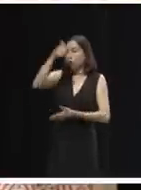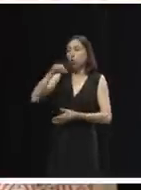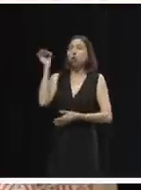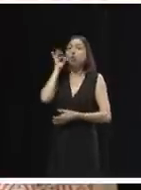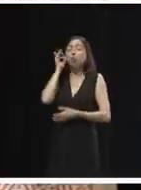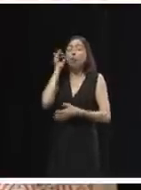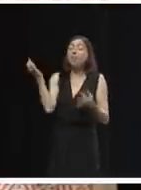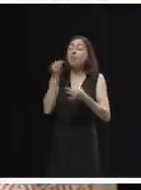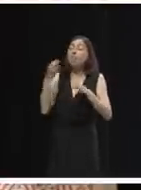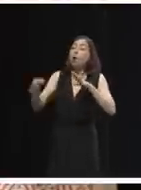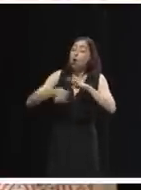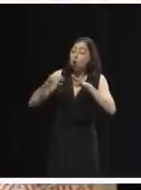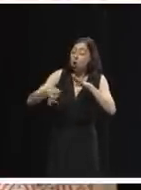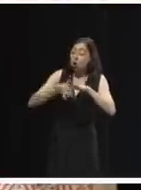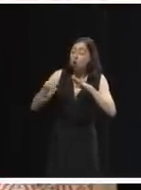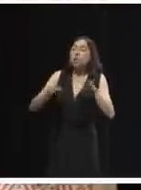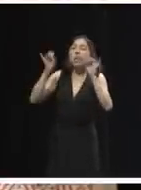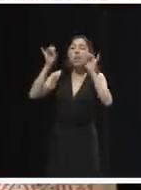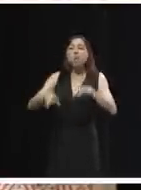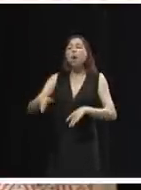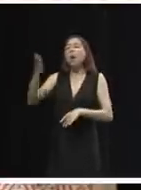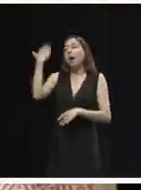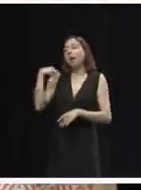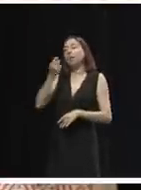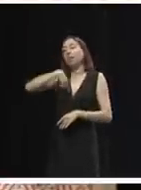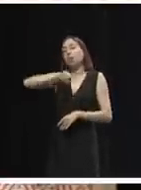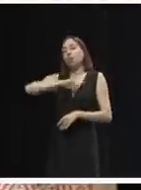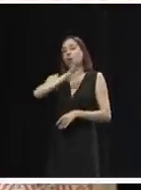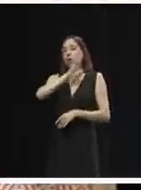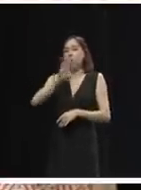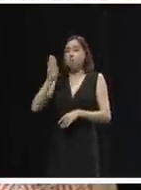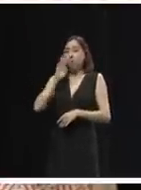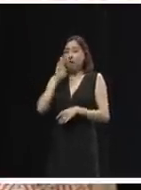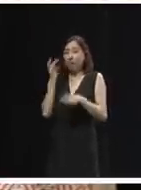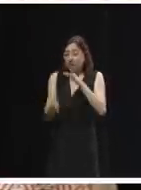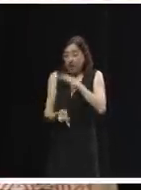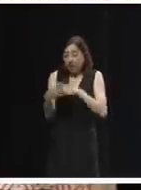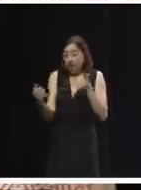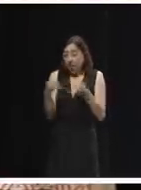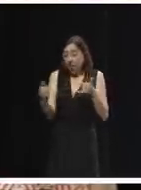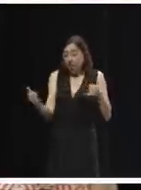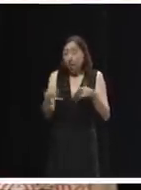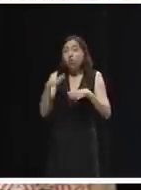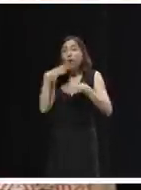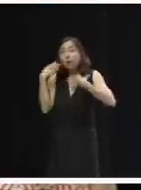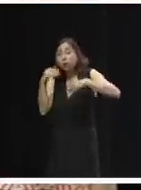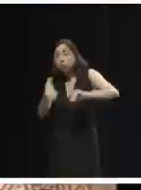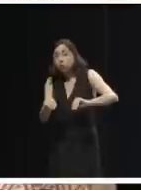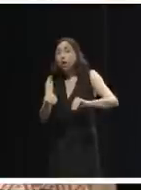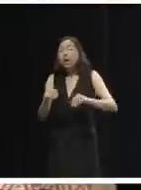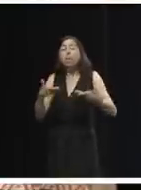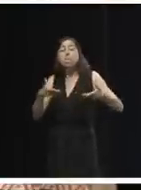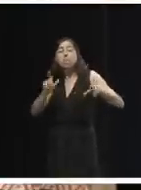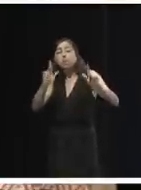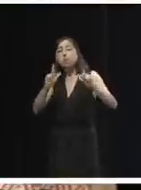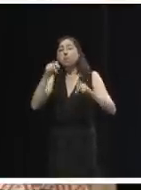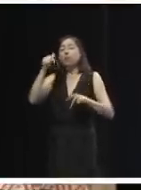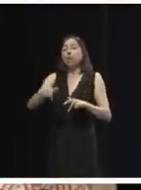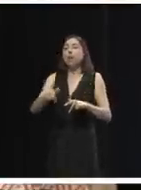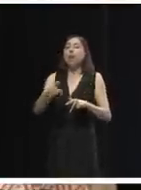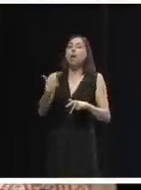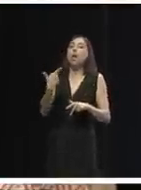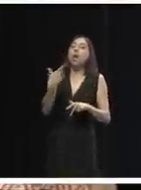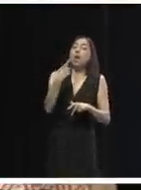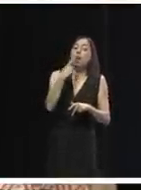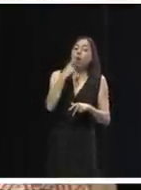coser y tejer como lo hicieron nuestras madres. Tenemos que establecer ese hilo de la historia que haga posible en verde, en rojo y en